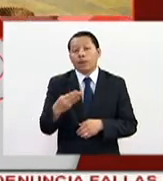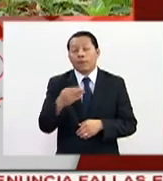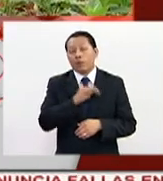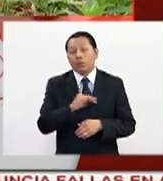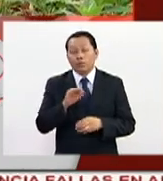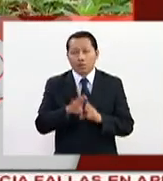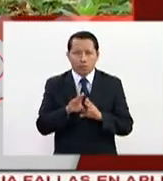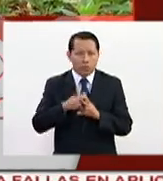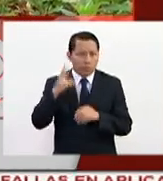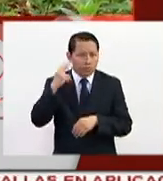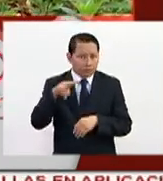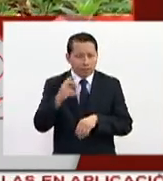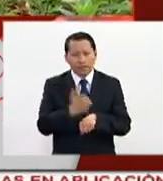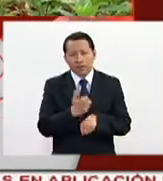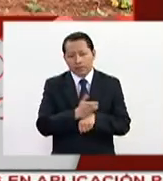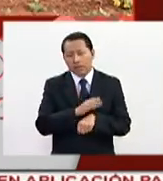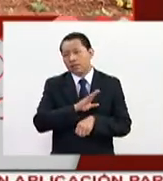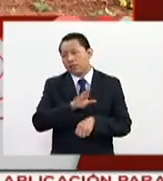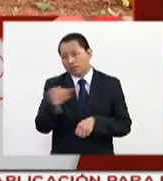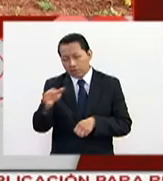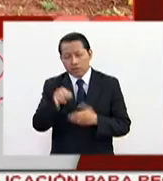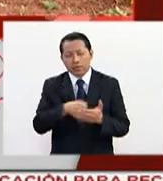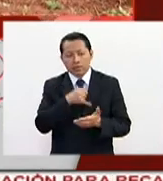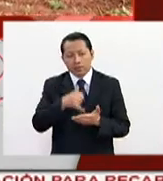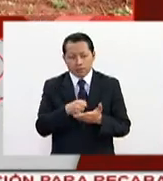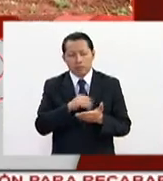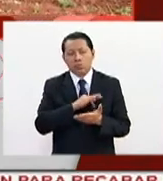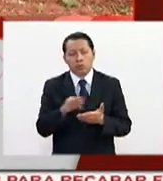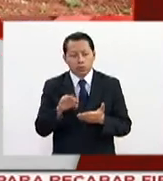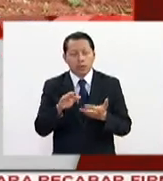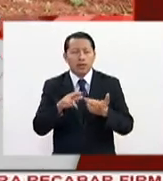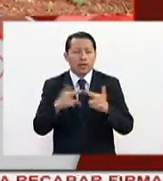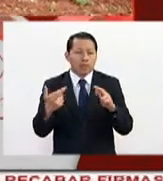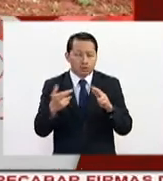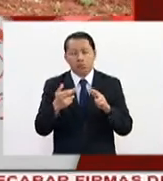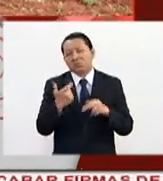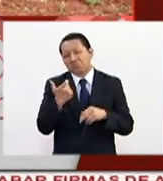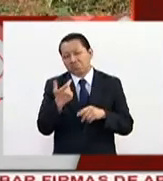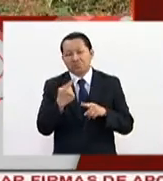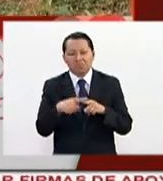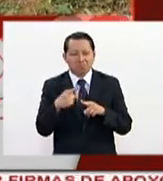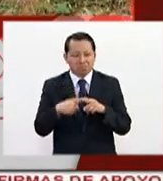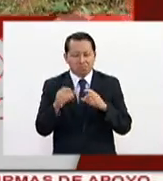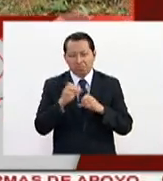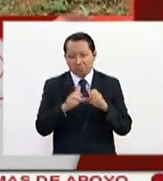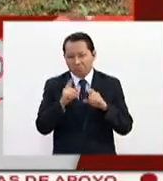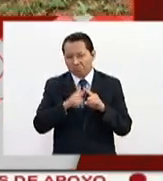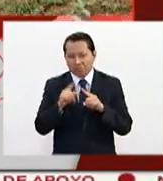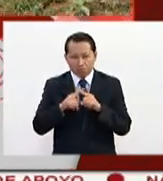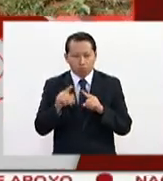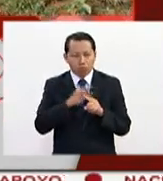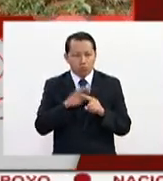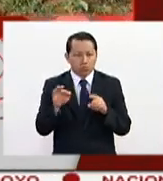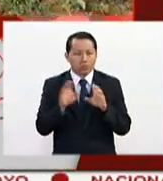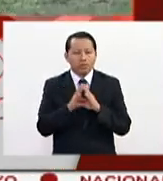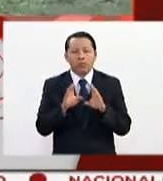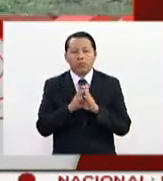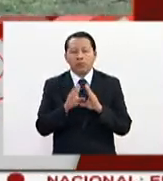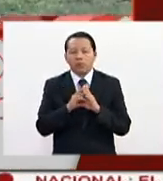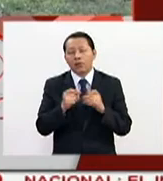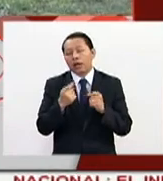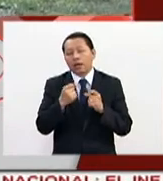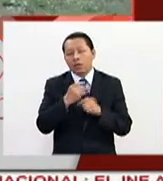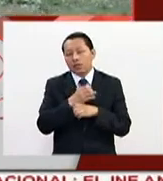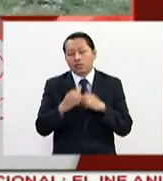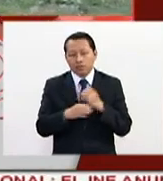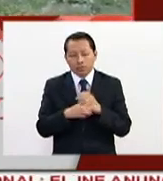ciertos viajes de estadounidenses a la isla, se permitían ciertas relaciones económicas un poco matizadas en algunas cosas,